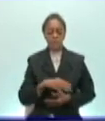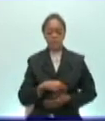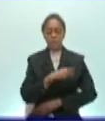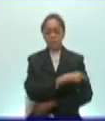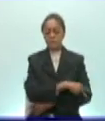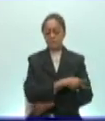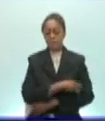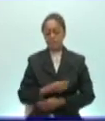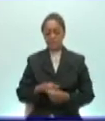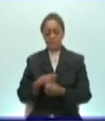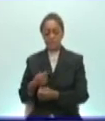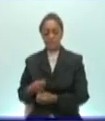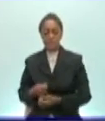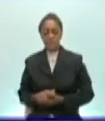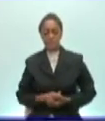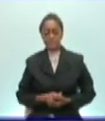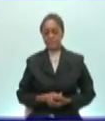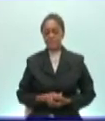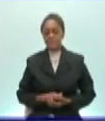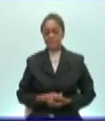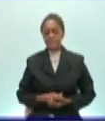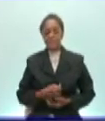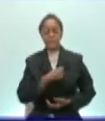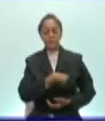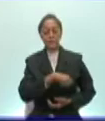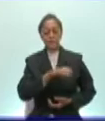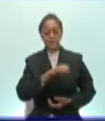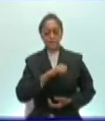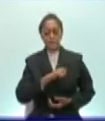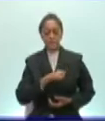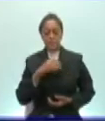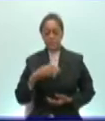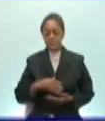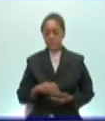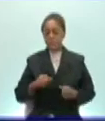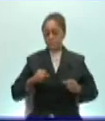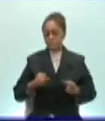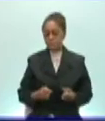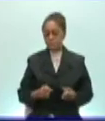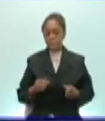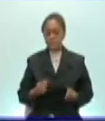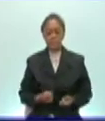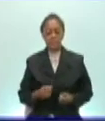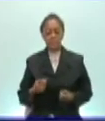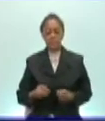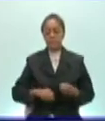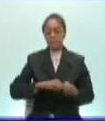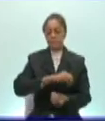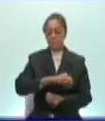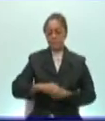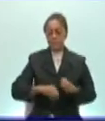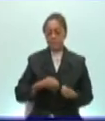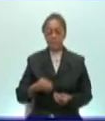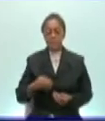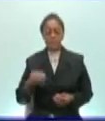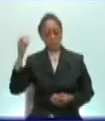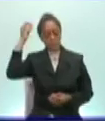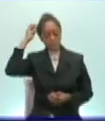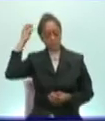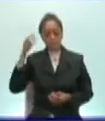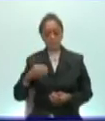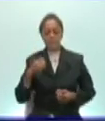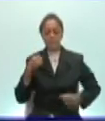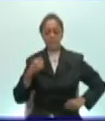guerra. España, lógicamente, trata de insistir, de buscar reformas con ese gobierno autonómico. El